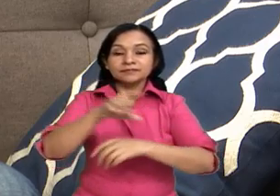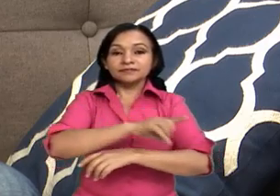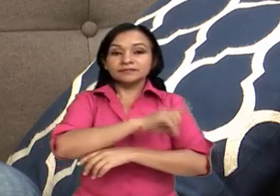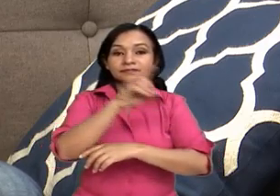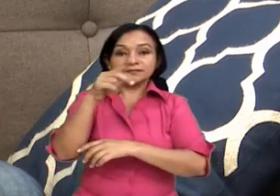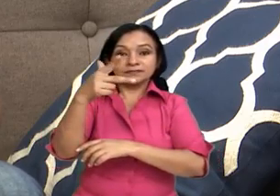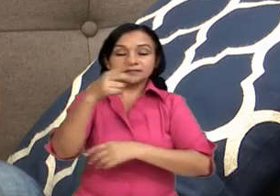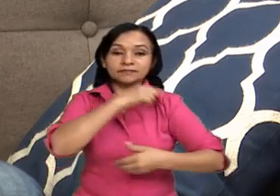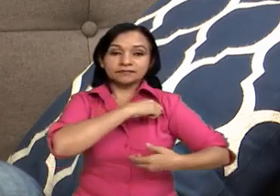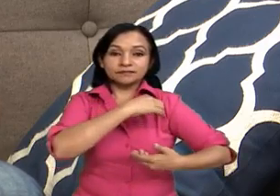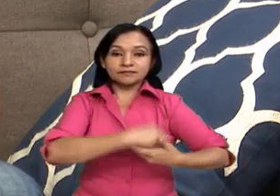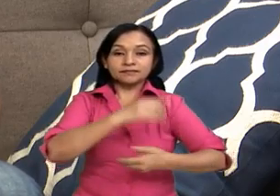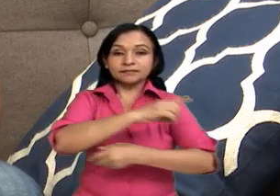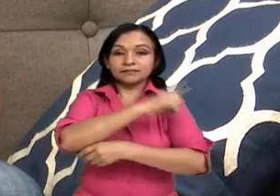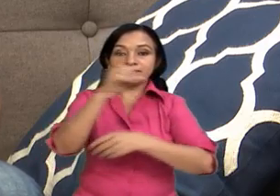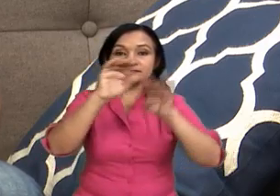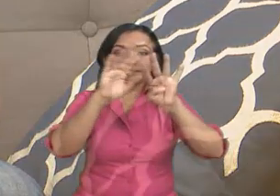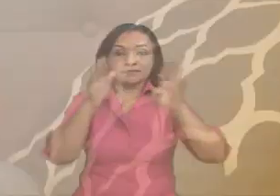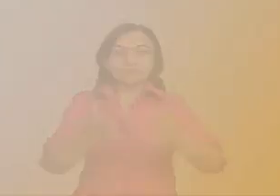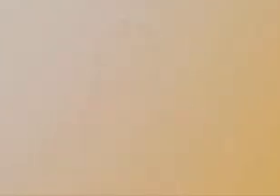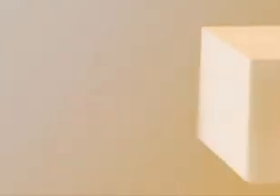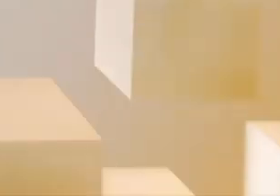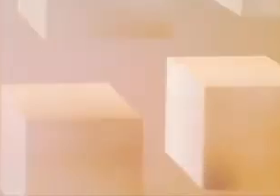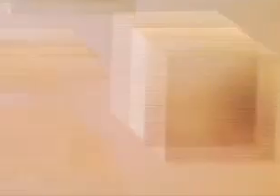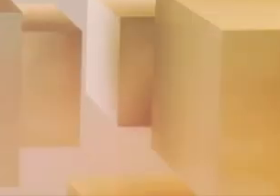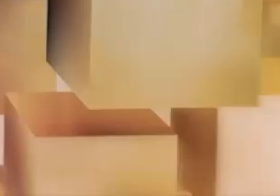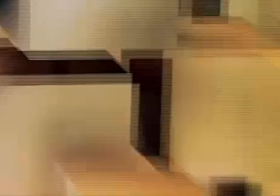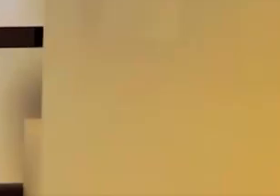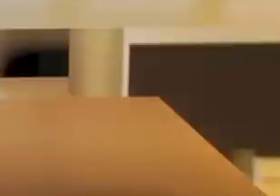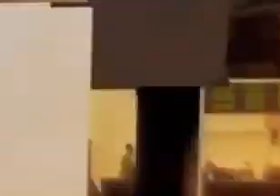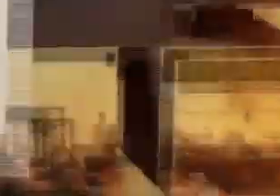8 de marzo, Día de la Mujer. Ya volvemos.